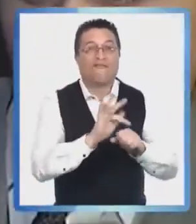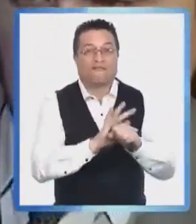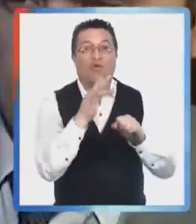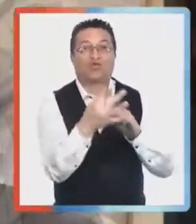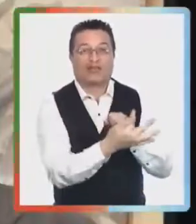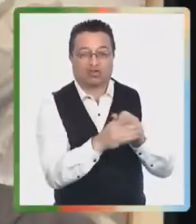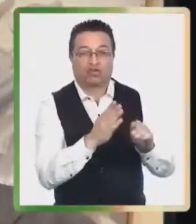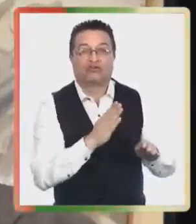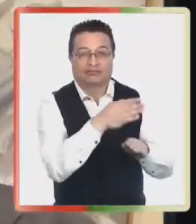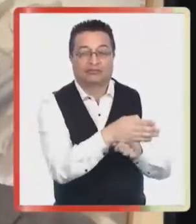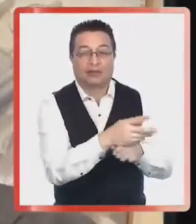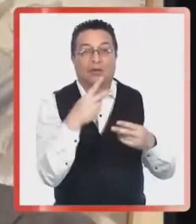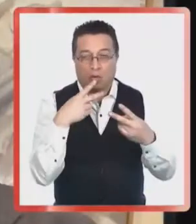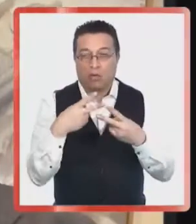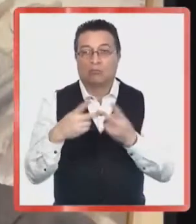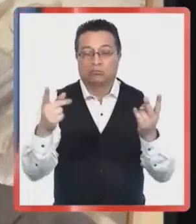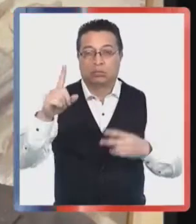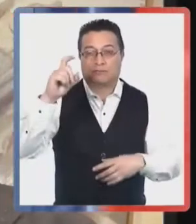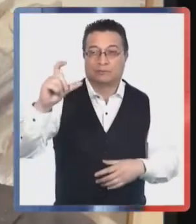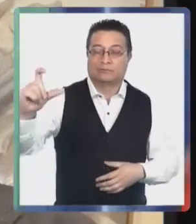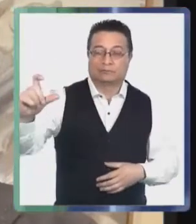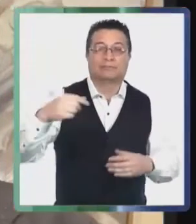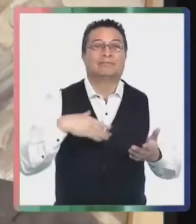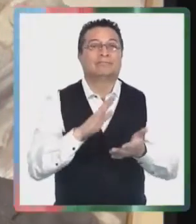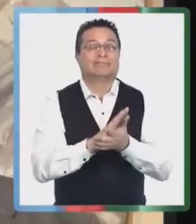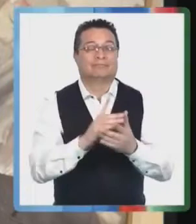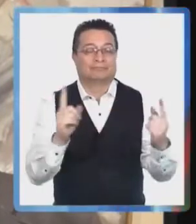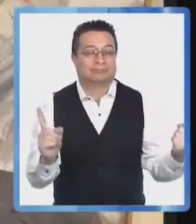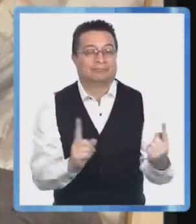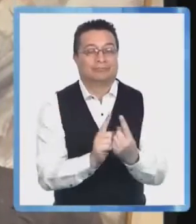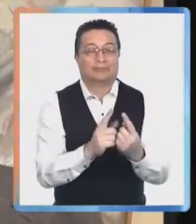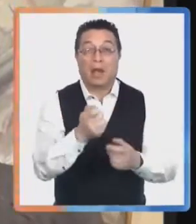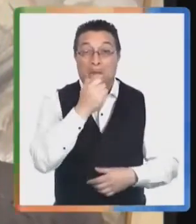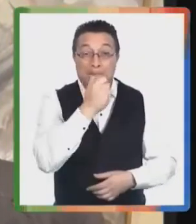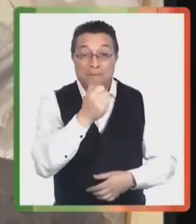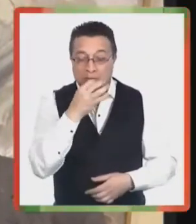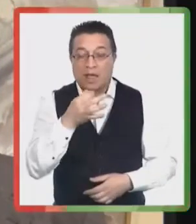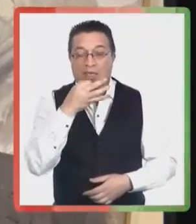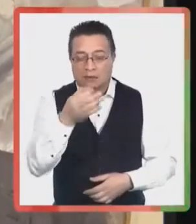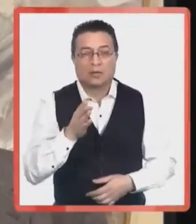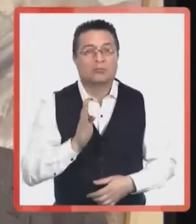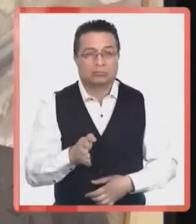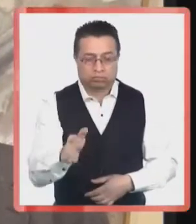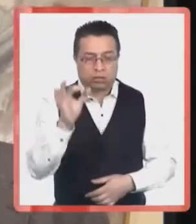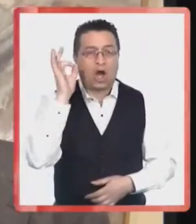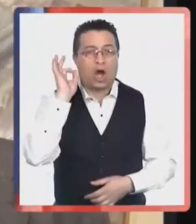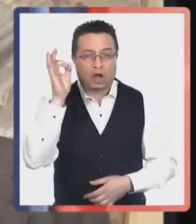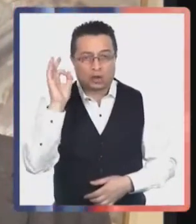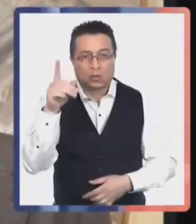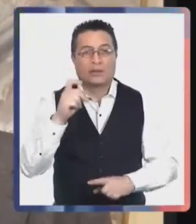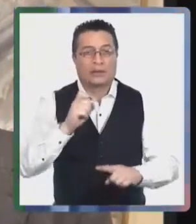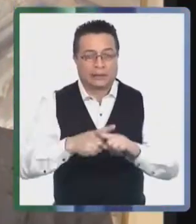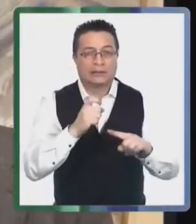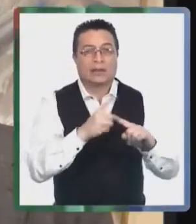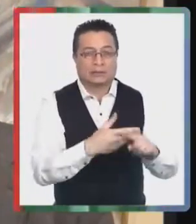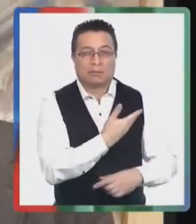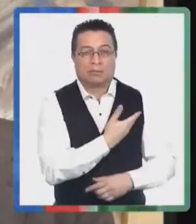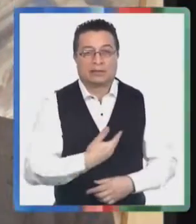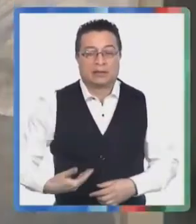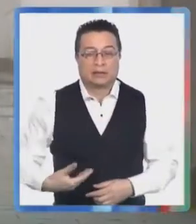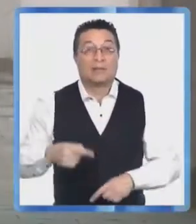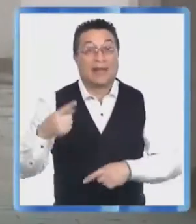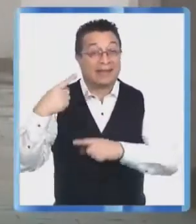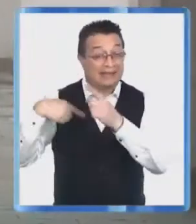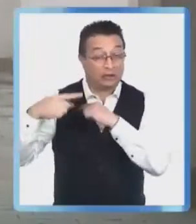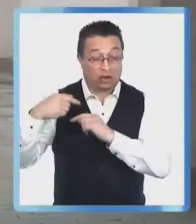fundación y hasta publicó una selfie para celebrar la cita. Ante la prensa dijo que seguirá reuniéndose con los exmandatarios.